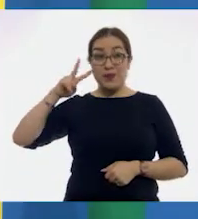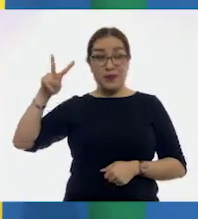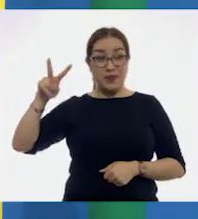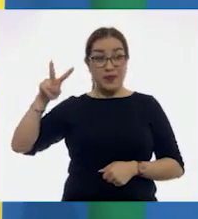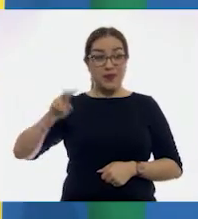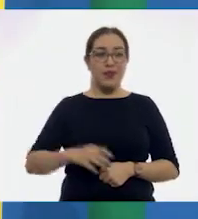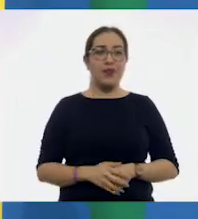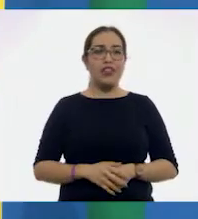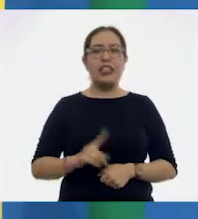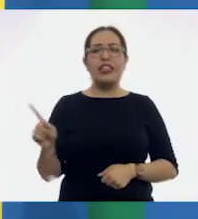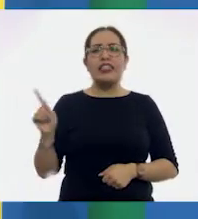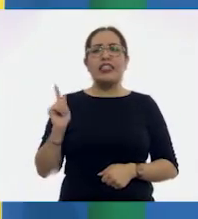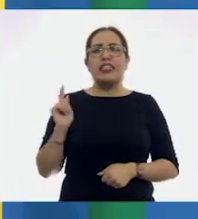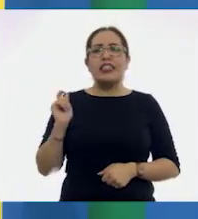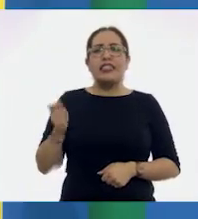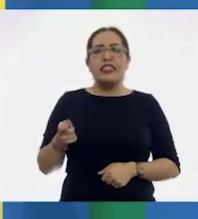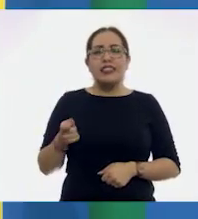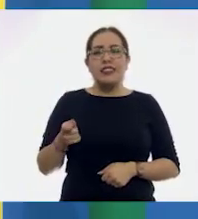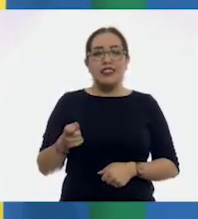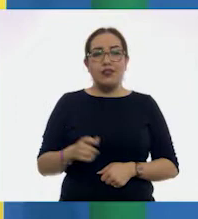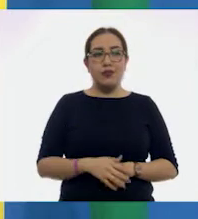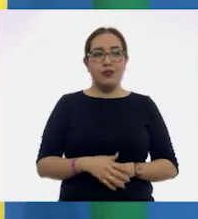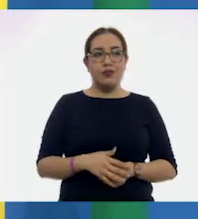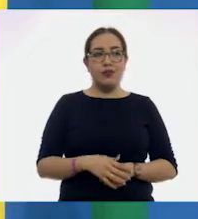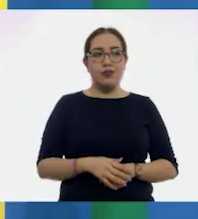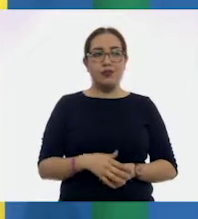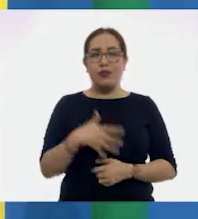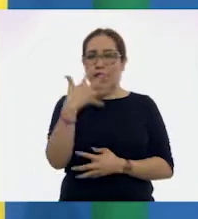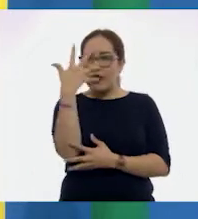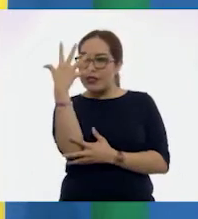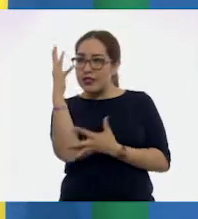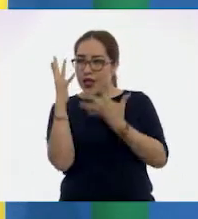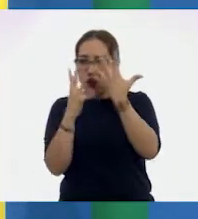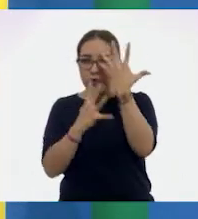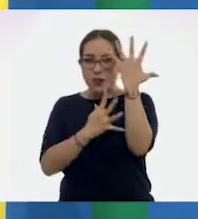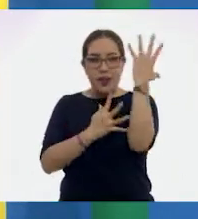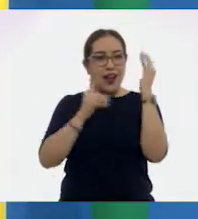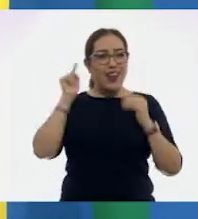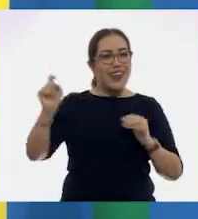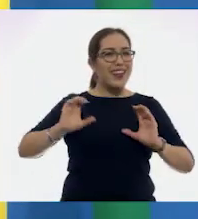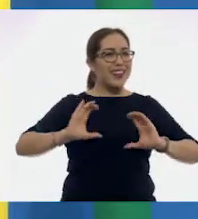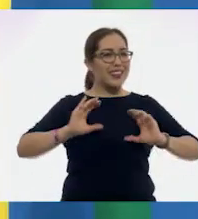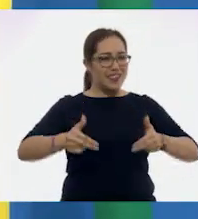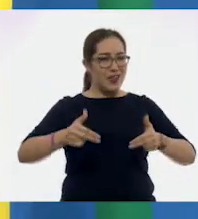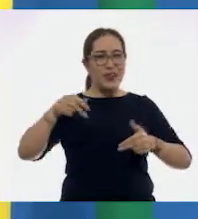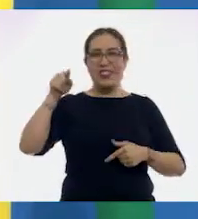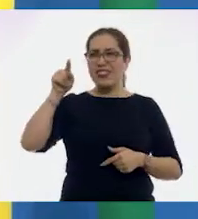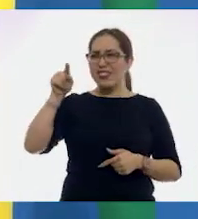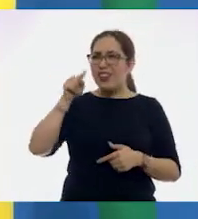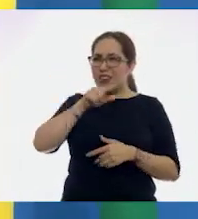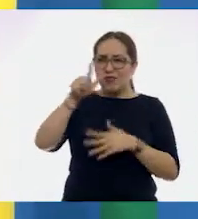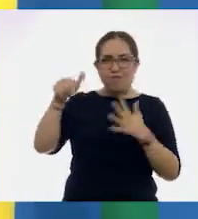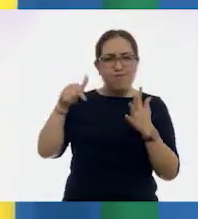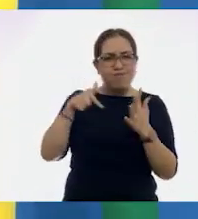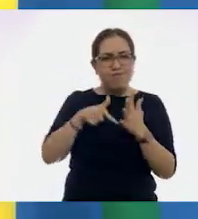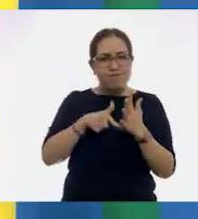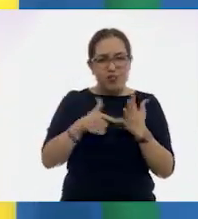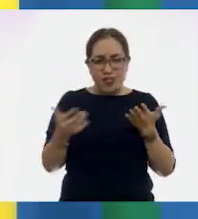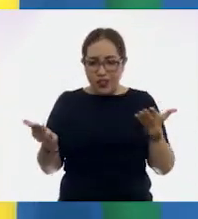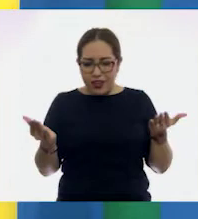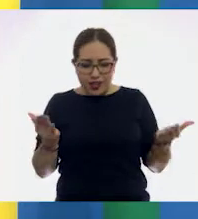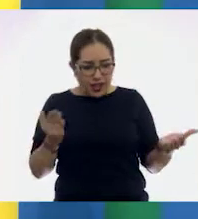nos muestra un poco de cómo es la selva en esa región de Chiapas y cómo es que unas especies dependen de otras